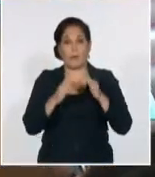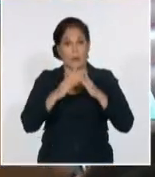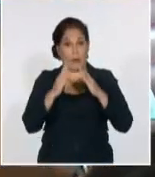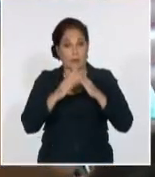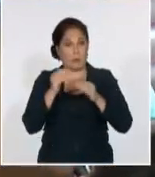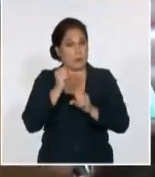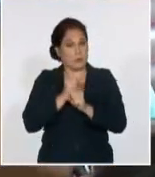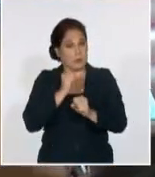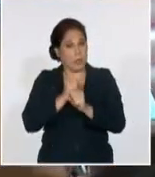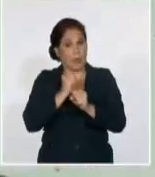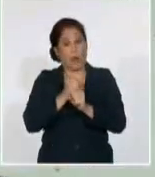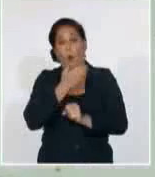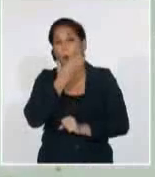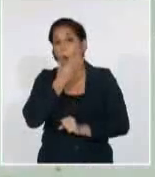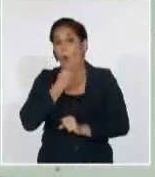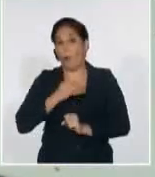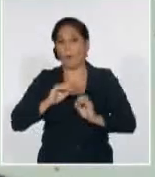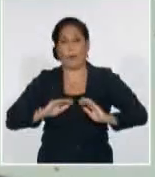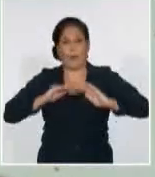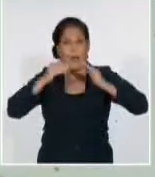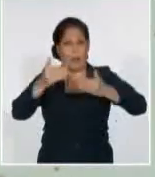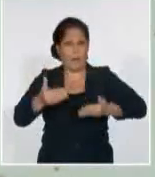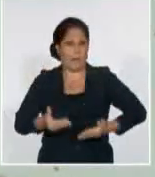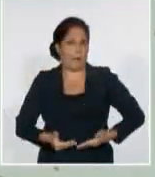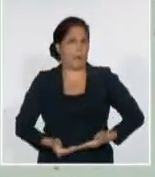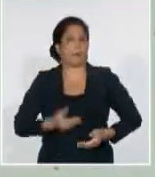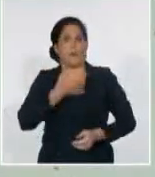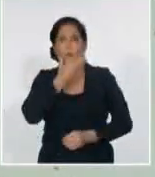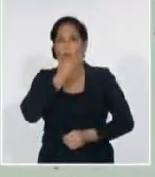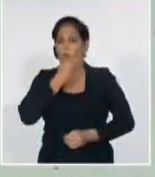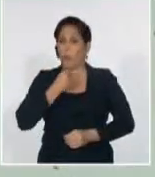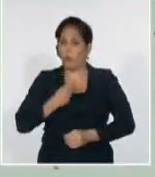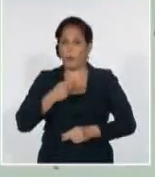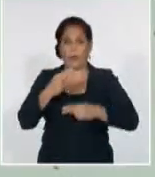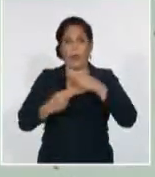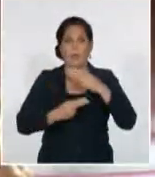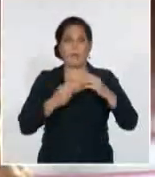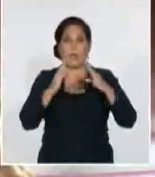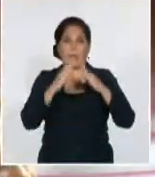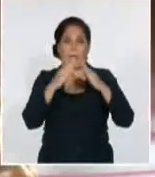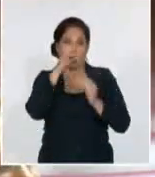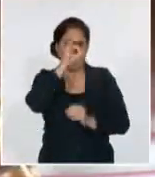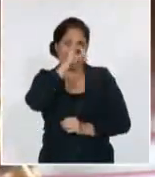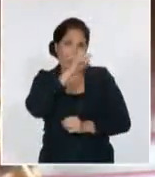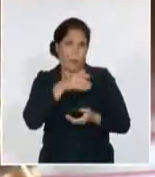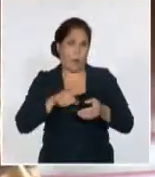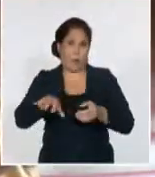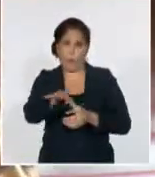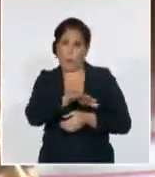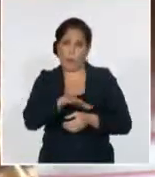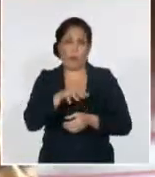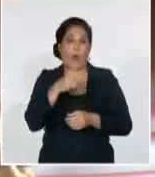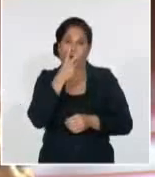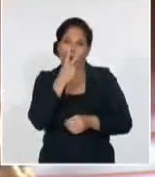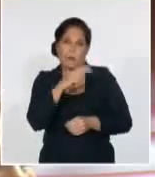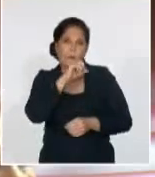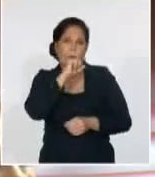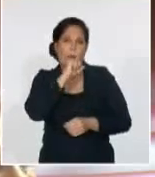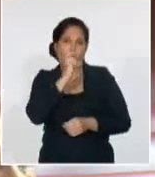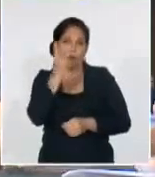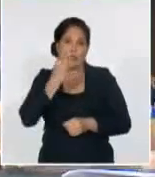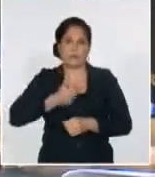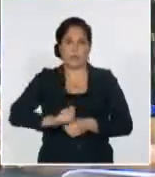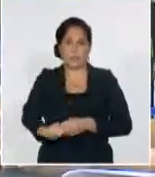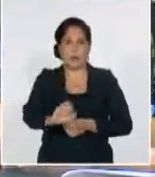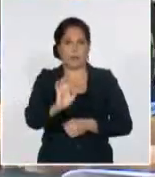trabajo con las jóvenes, el embarazo en la adolescencia, la construcción de casitas infantiles y la atención a las madres con tres o más